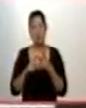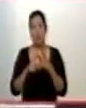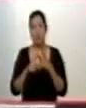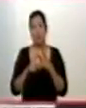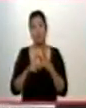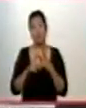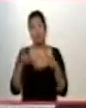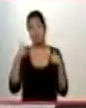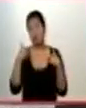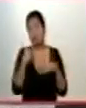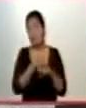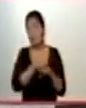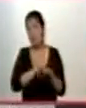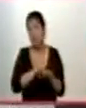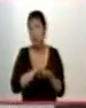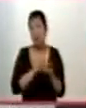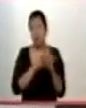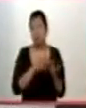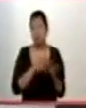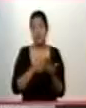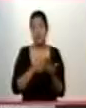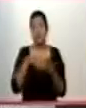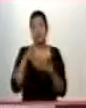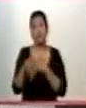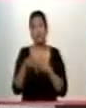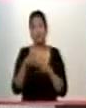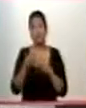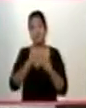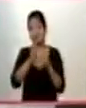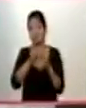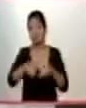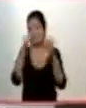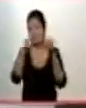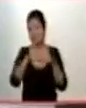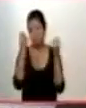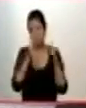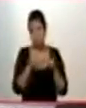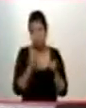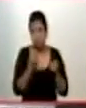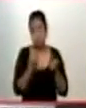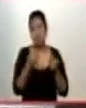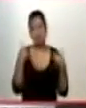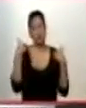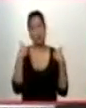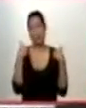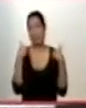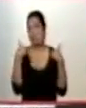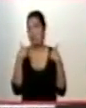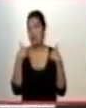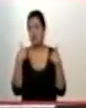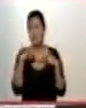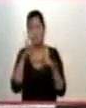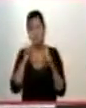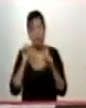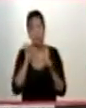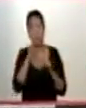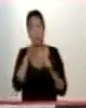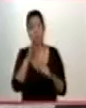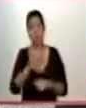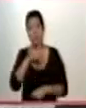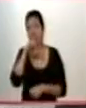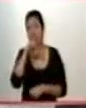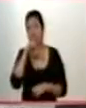otro país los embates de los delitos transnacionales, y bueno, en general, sufren el impacto